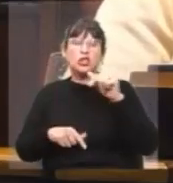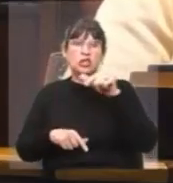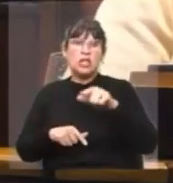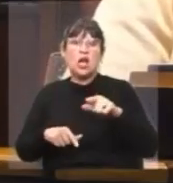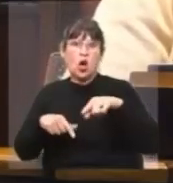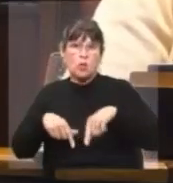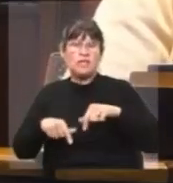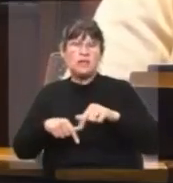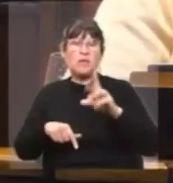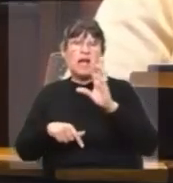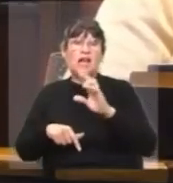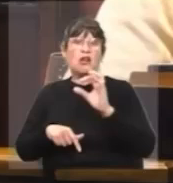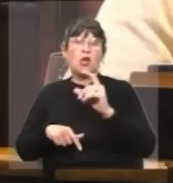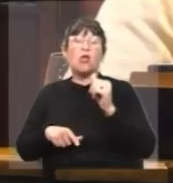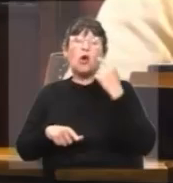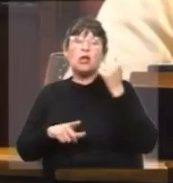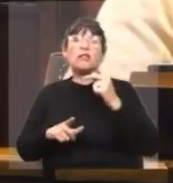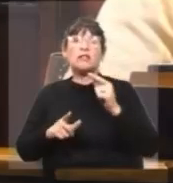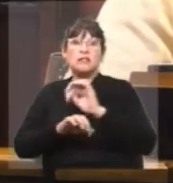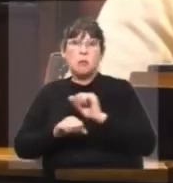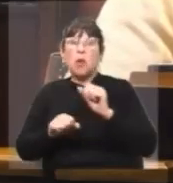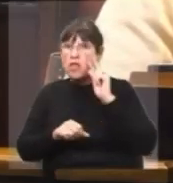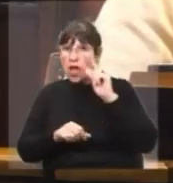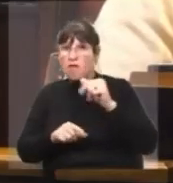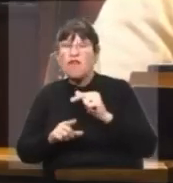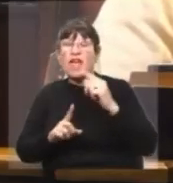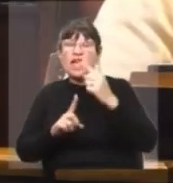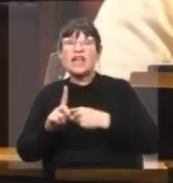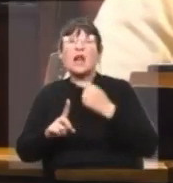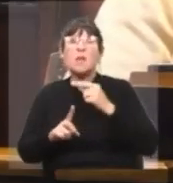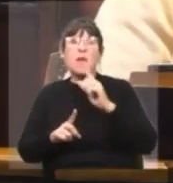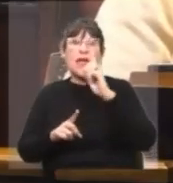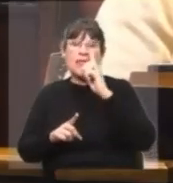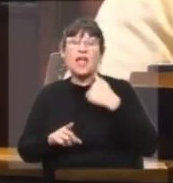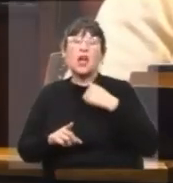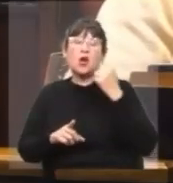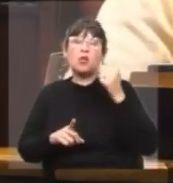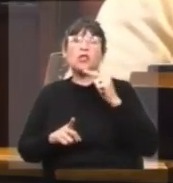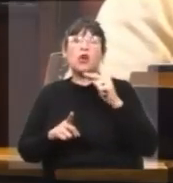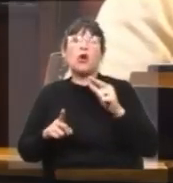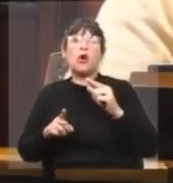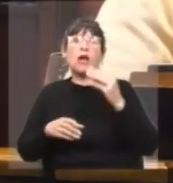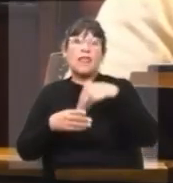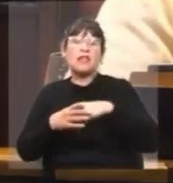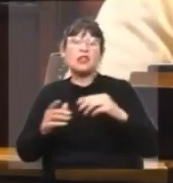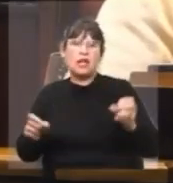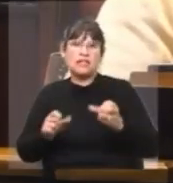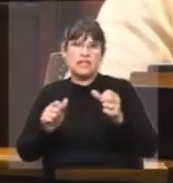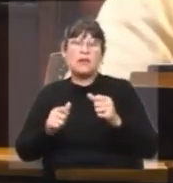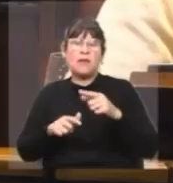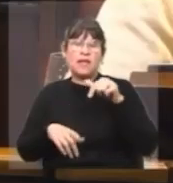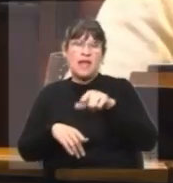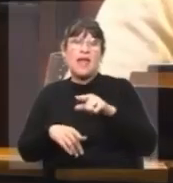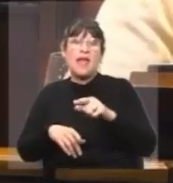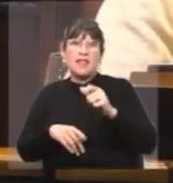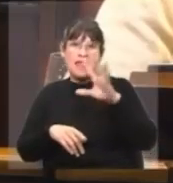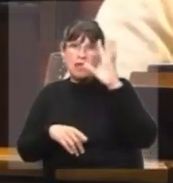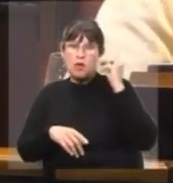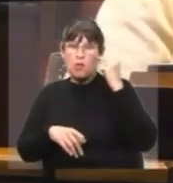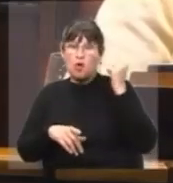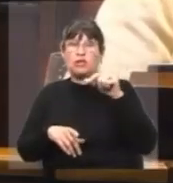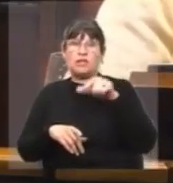permanecer visible durante el mes de junio como parte de las actividades de la memoria histórica este acto de censura